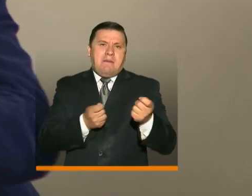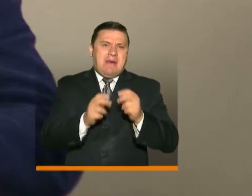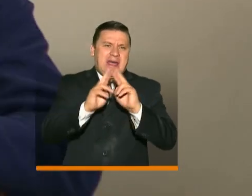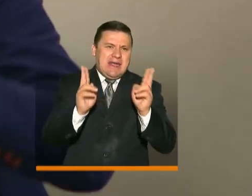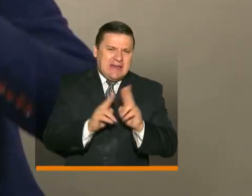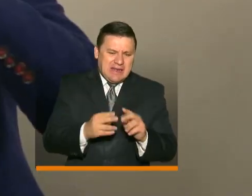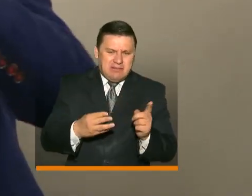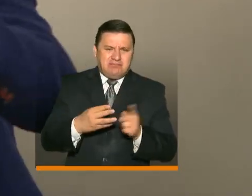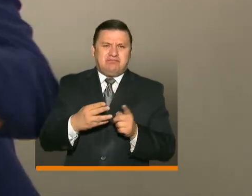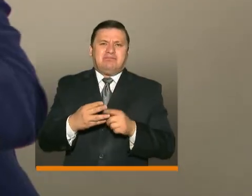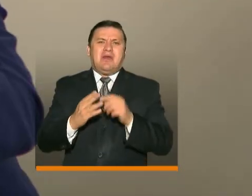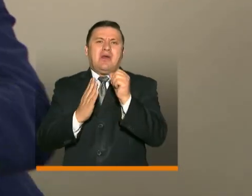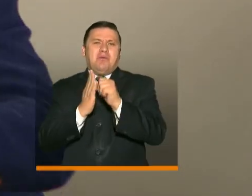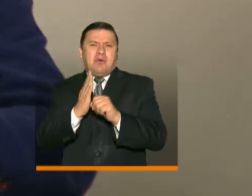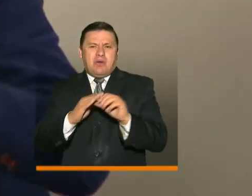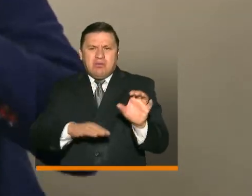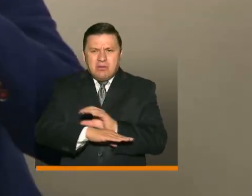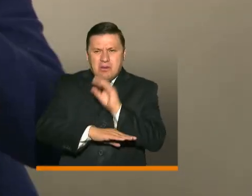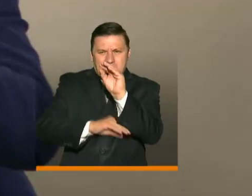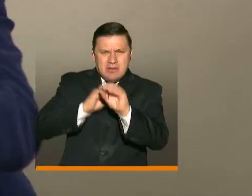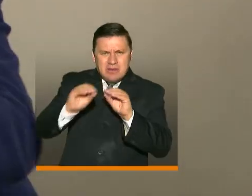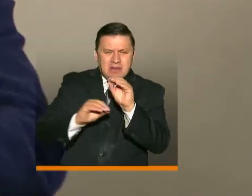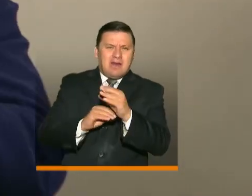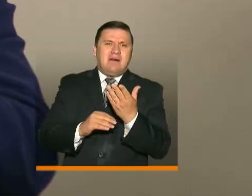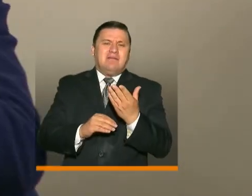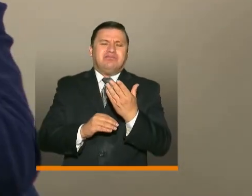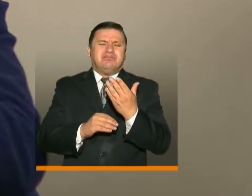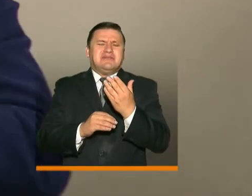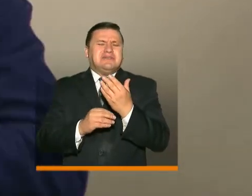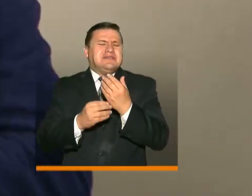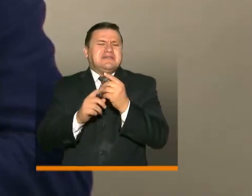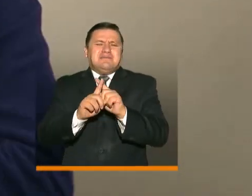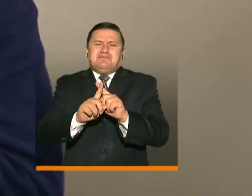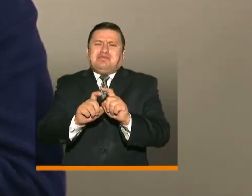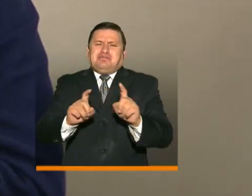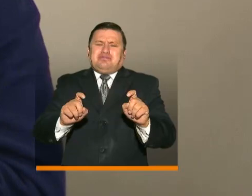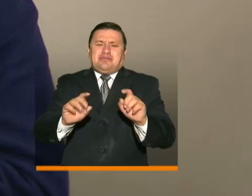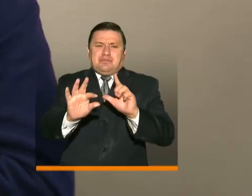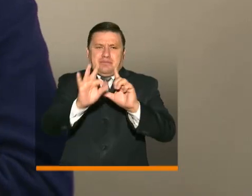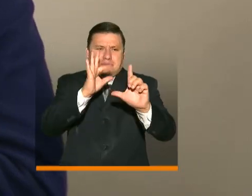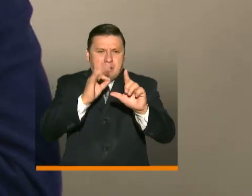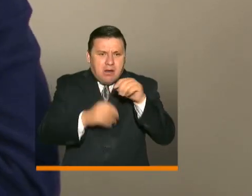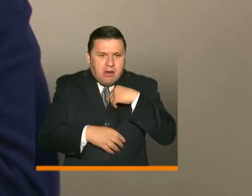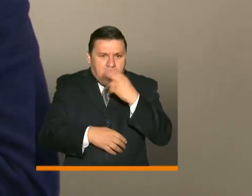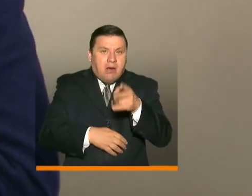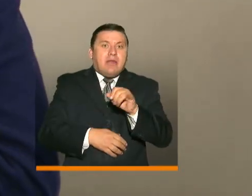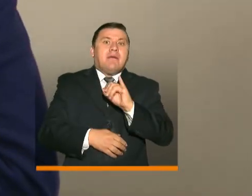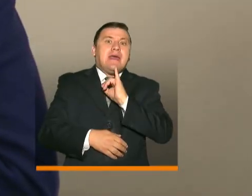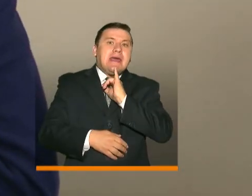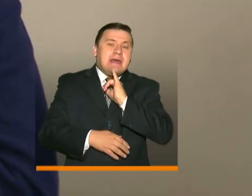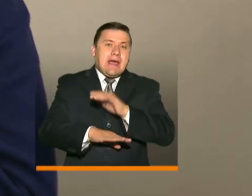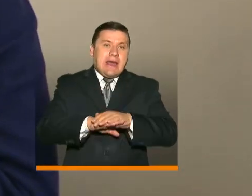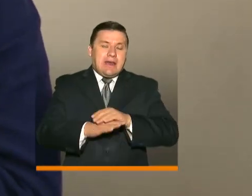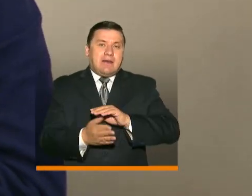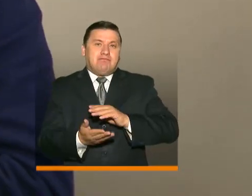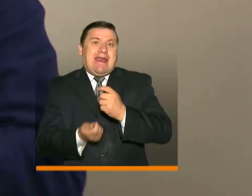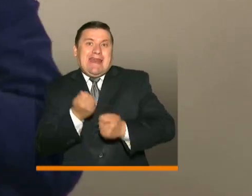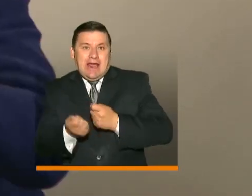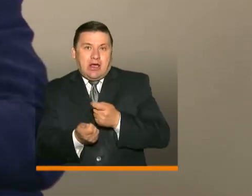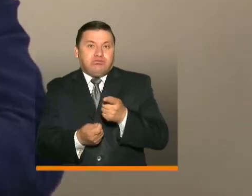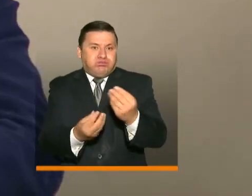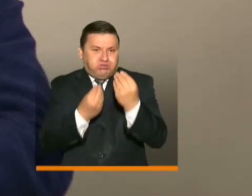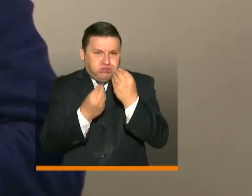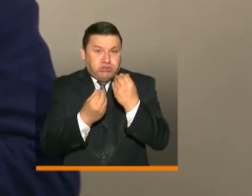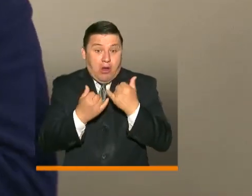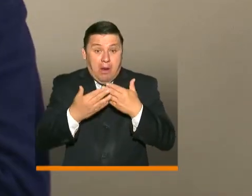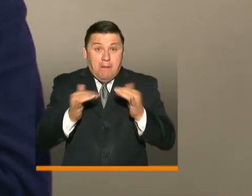redes sociales, en programación, habilidades blandas, incluso programas de algunos idiomas como inglés para negocios. Hoy